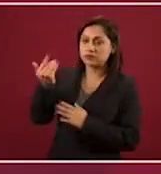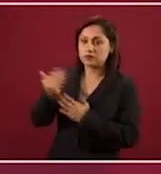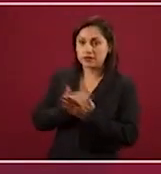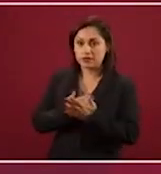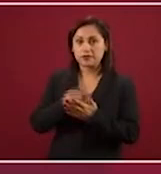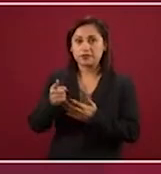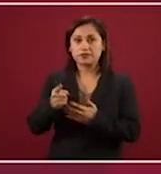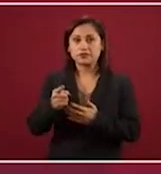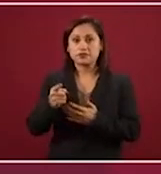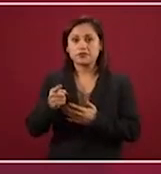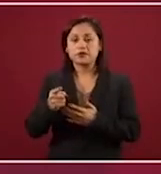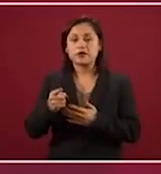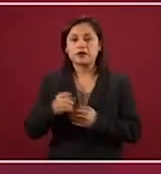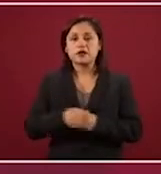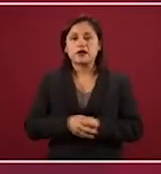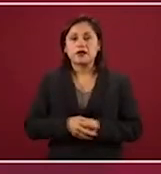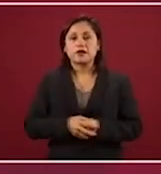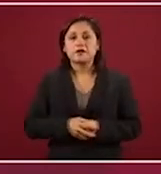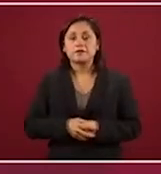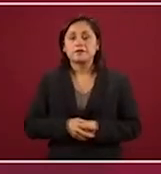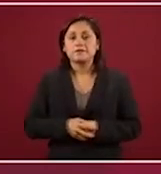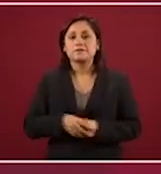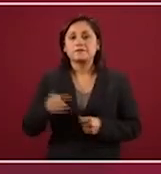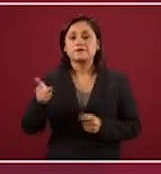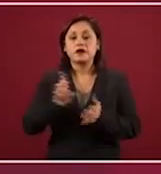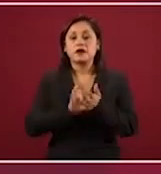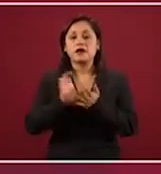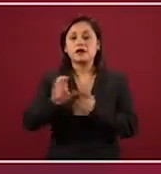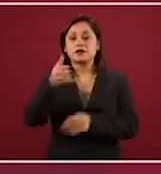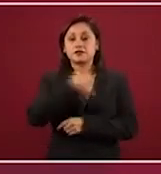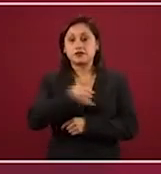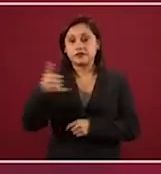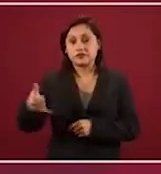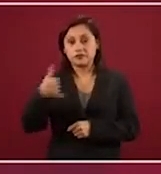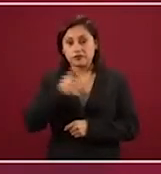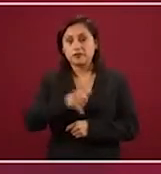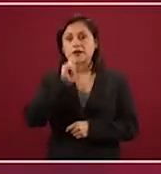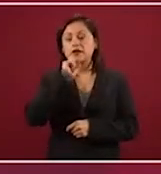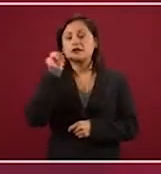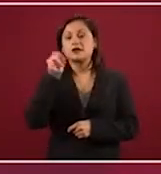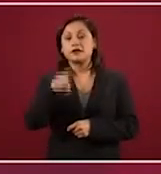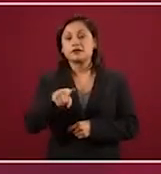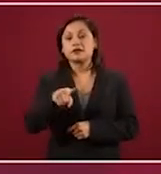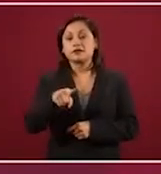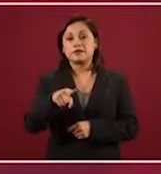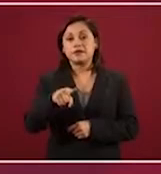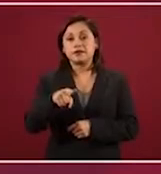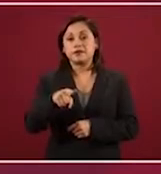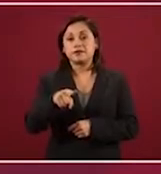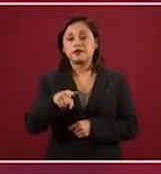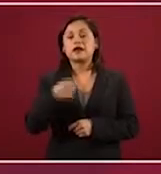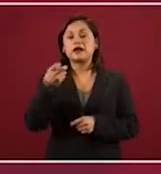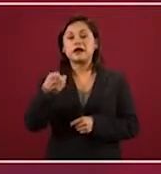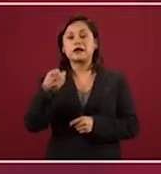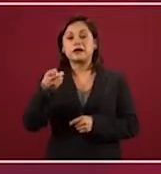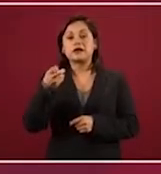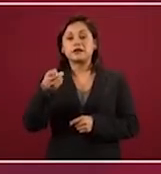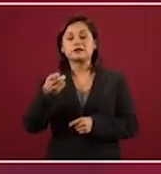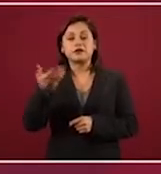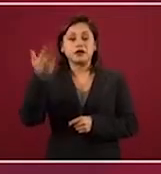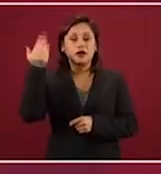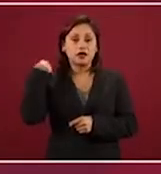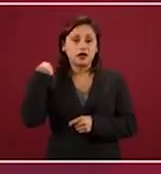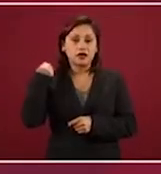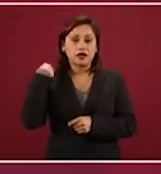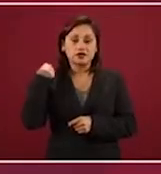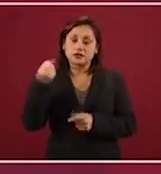escrituración de los créditos del Infonavit, y además se estableció, se quitaron estas tarifas fijas que había con el notariado